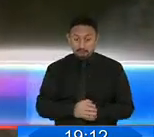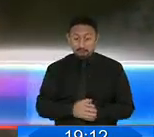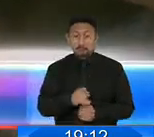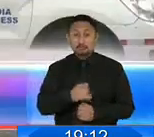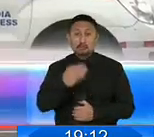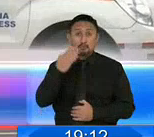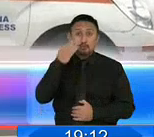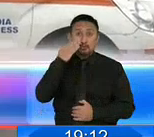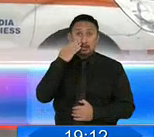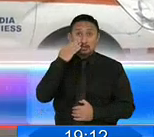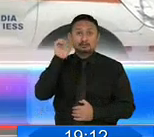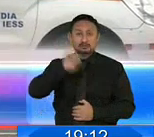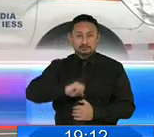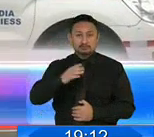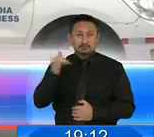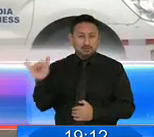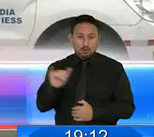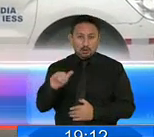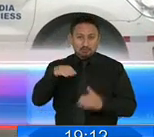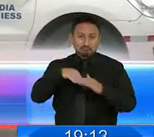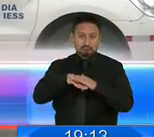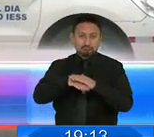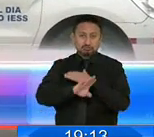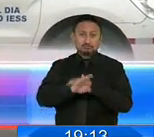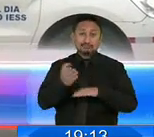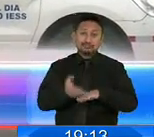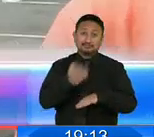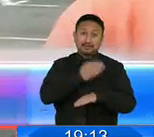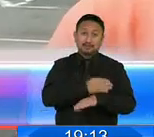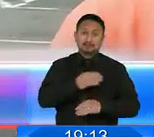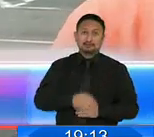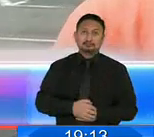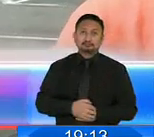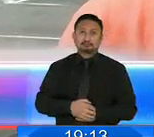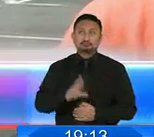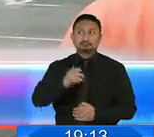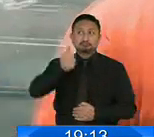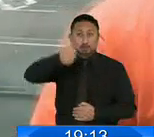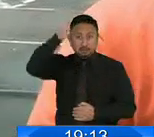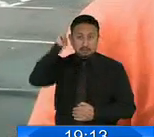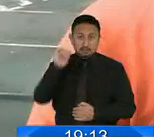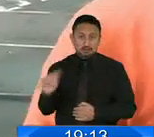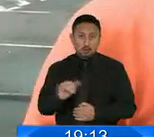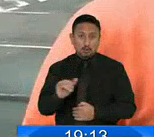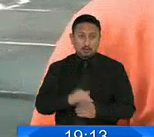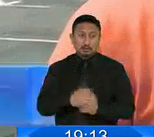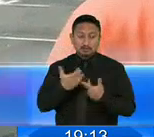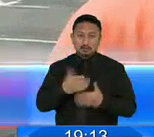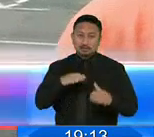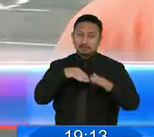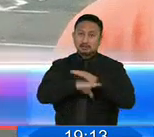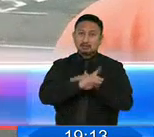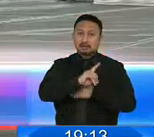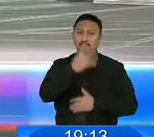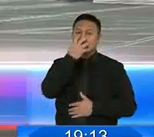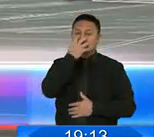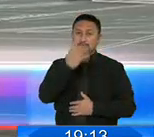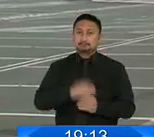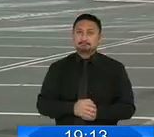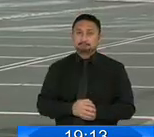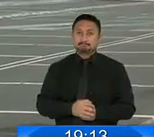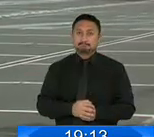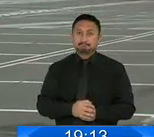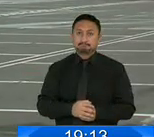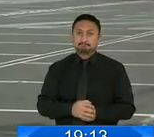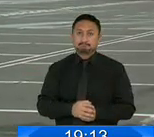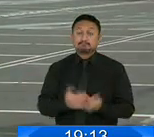madre ingresó en las mismas condiciones el día anterior. Ayer entró igual, que ella ya está internada adentro con oxígeno. Espera que en medio de